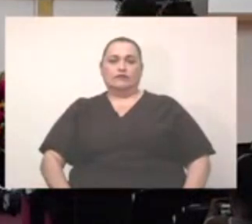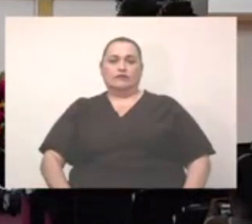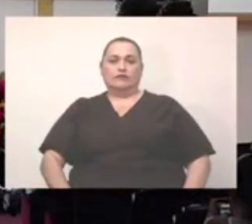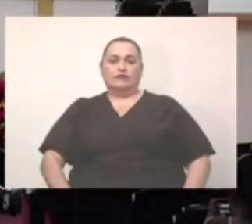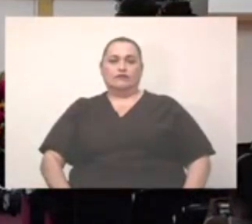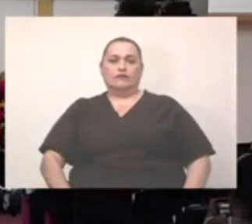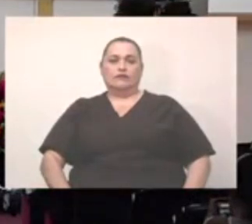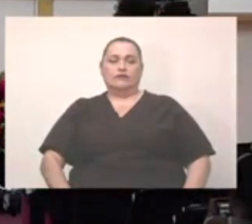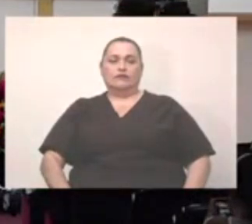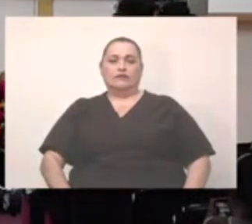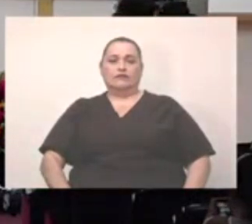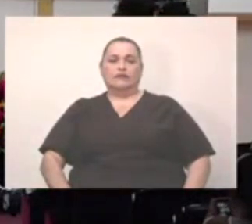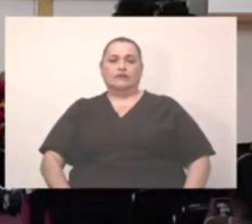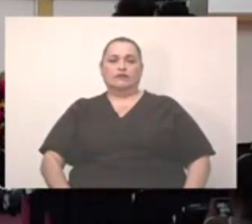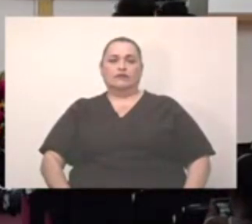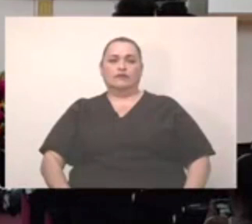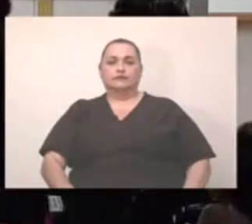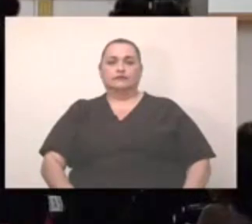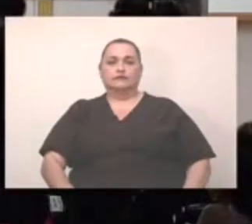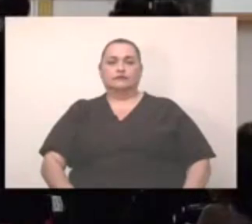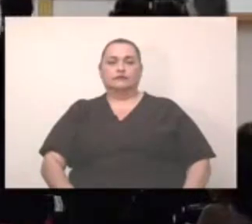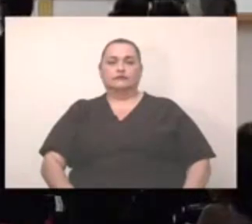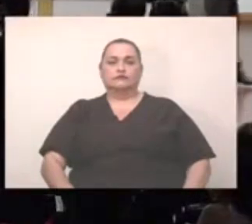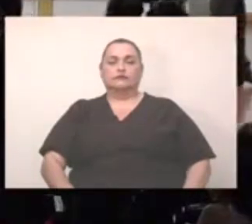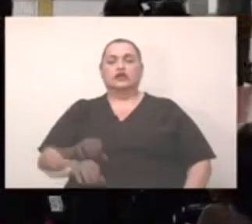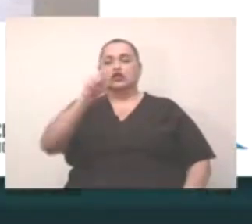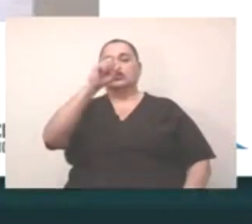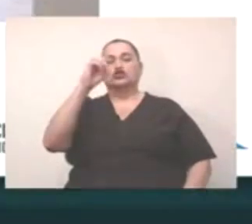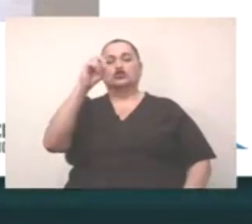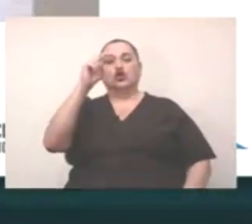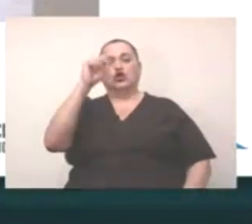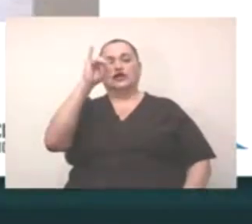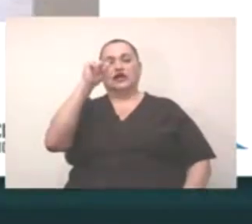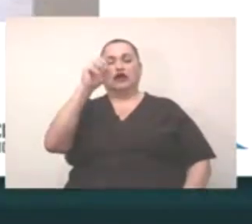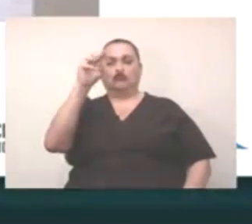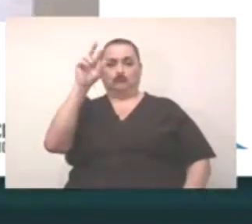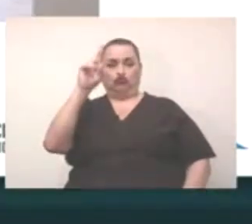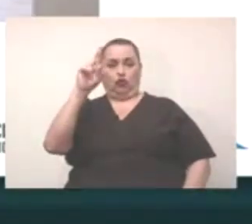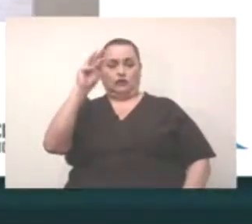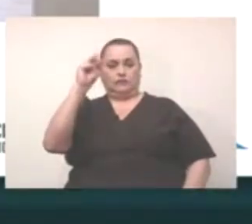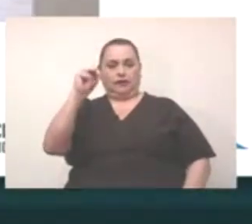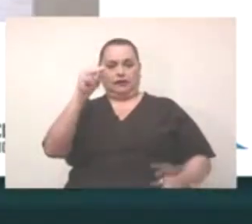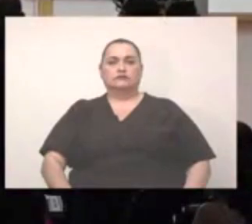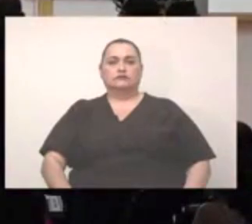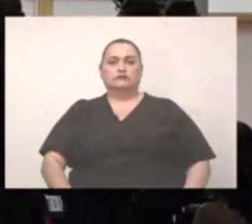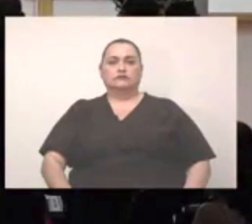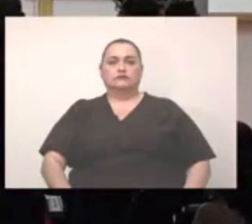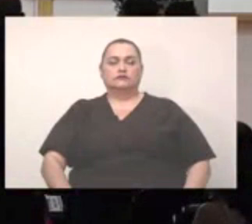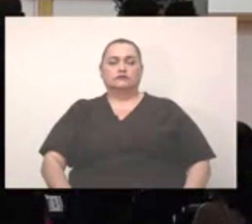legisladores estuvieron los tres de la región Brunca: Sonia Rojas Méndez,